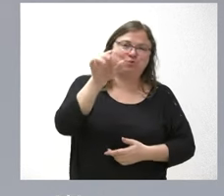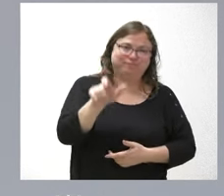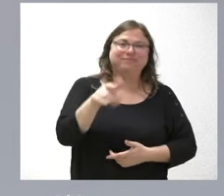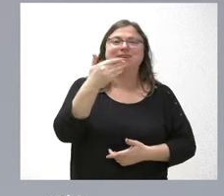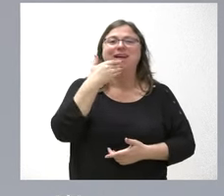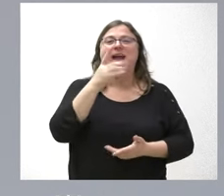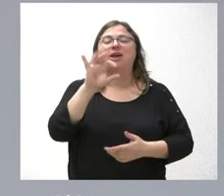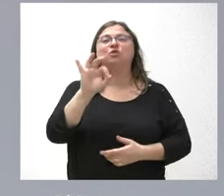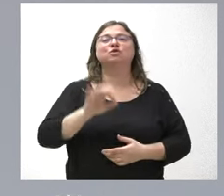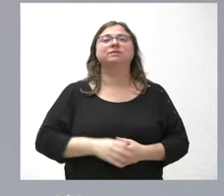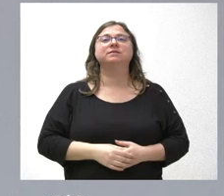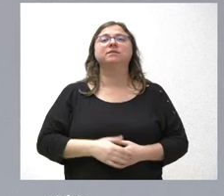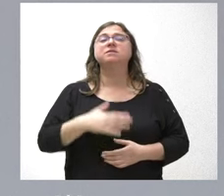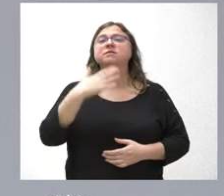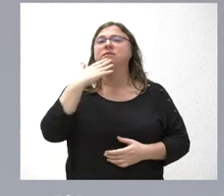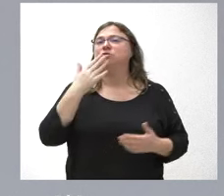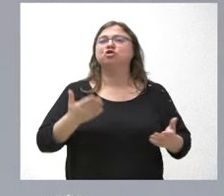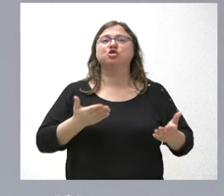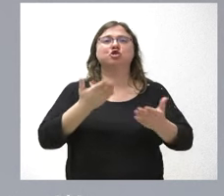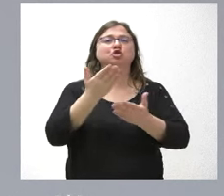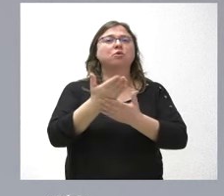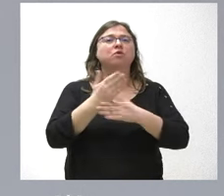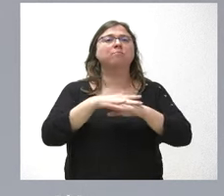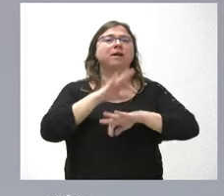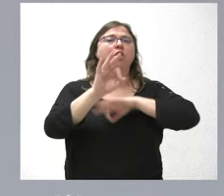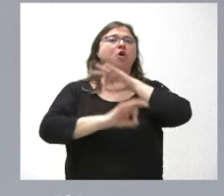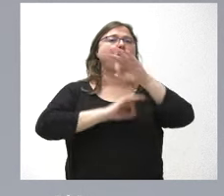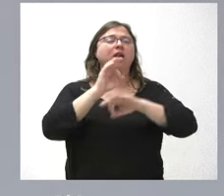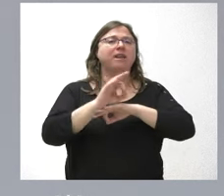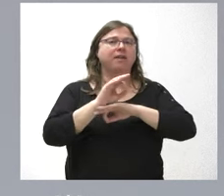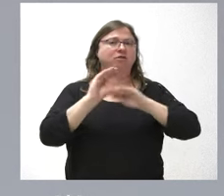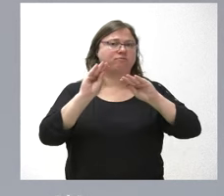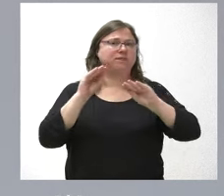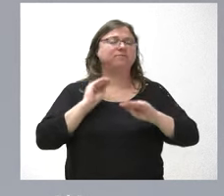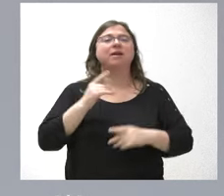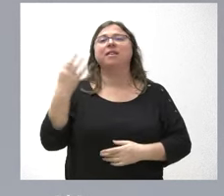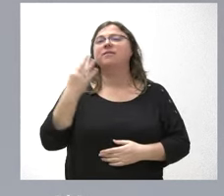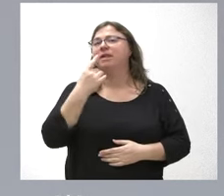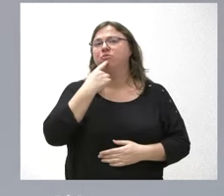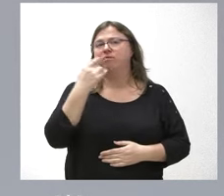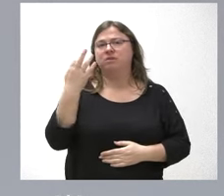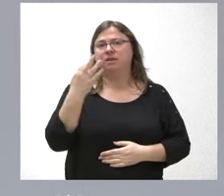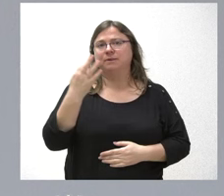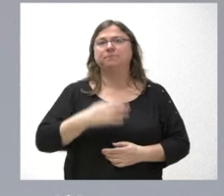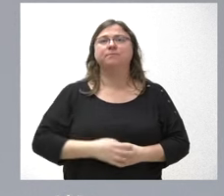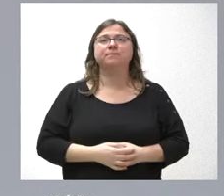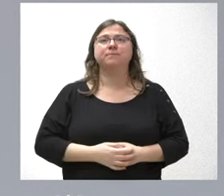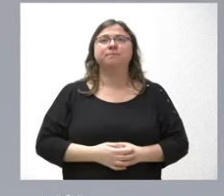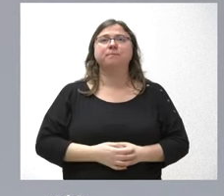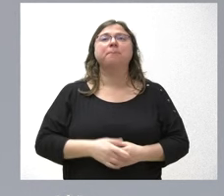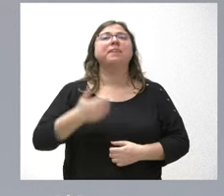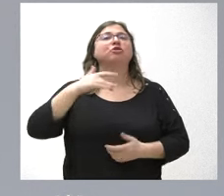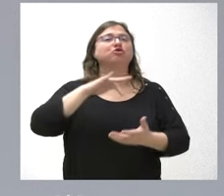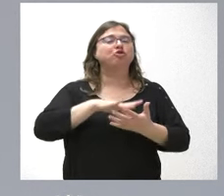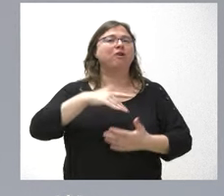sobre las solicitudes para la organización de estas actividades, hay que decir que contamos ya